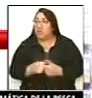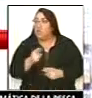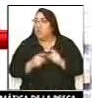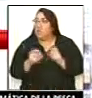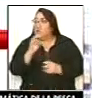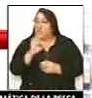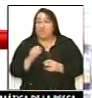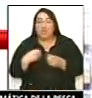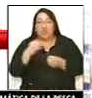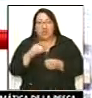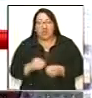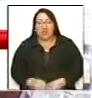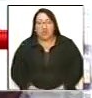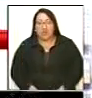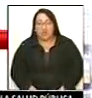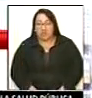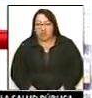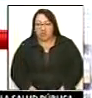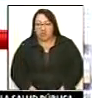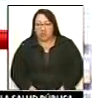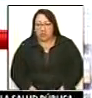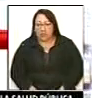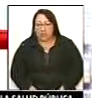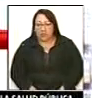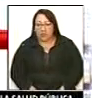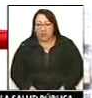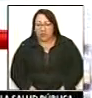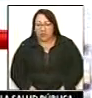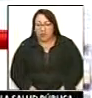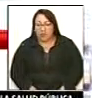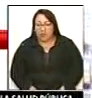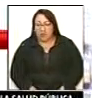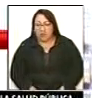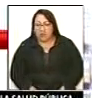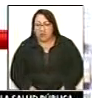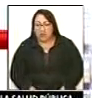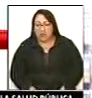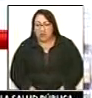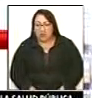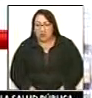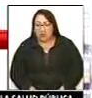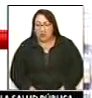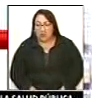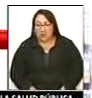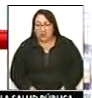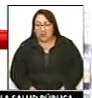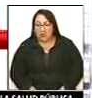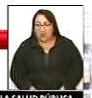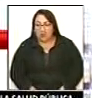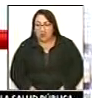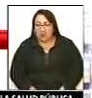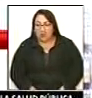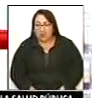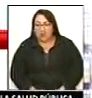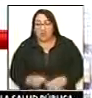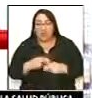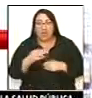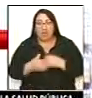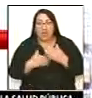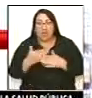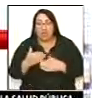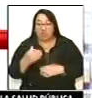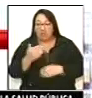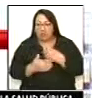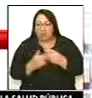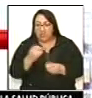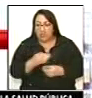y objetivos que nos permitan saber si los hemos alcanzado o no, a nivel del grado de tecnología, a nivel de la carga procesal, a nivel